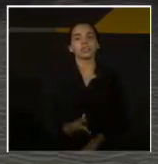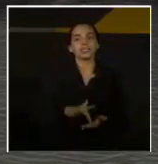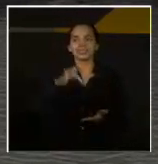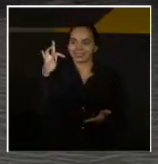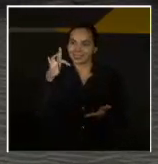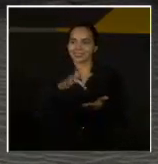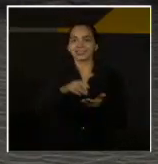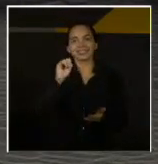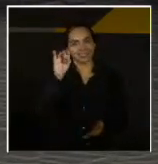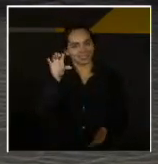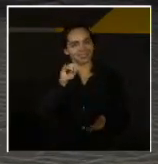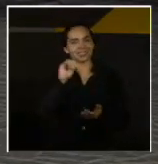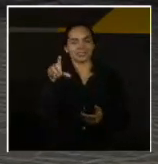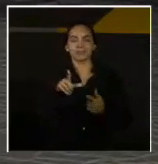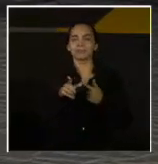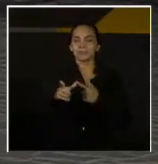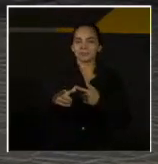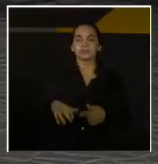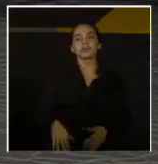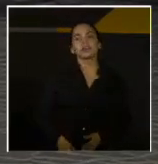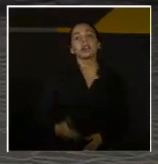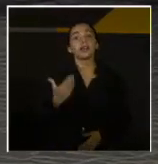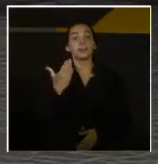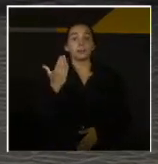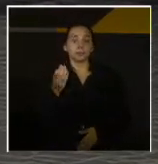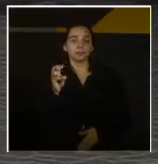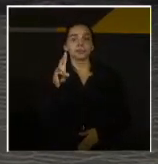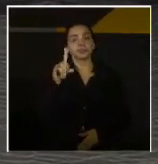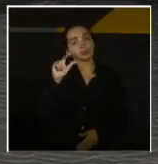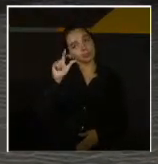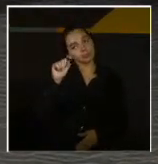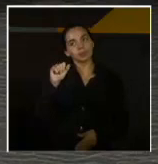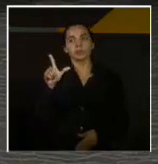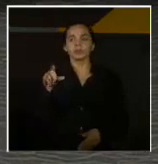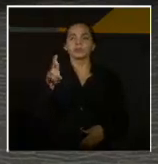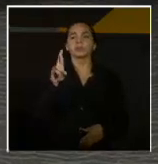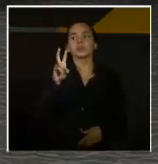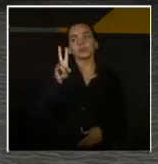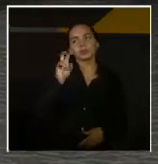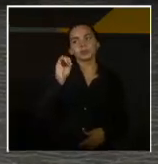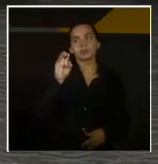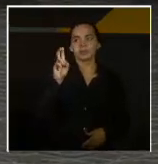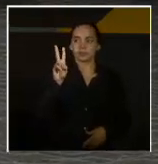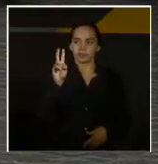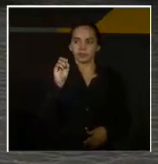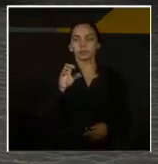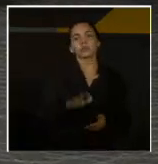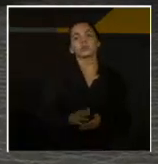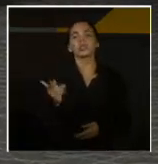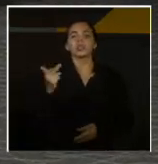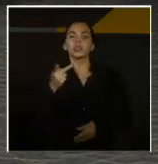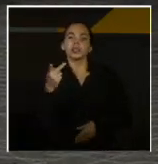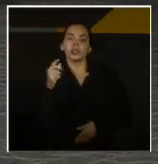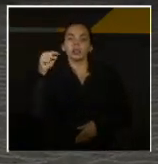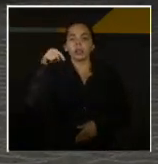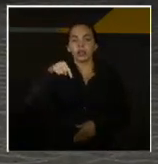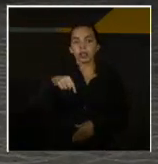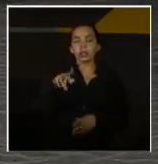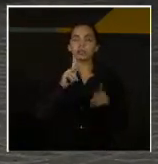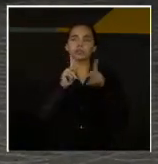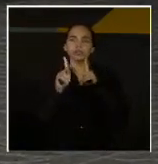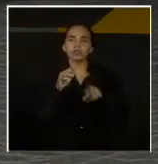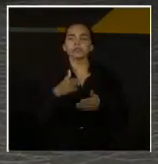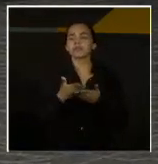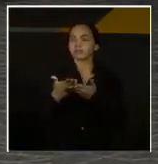sí, adelante. En ese momento le pedimos al candidato Mauricio Sahuí Rivero que haga su intervención de la pregunta de los especialistas. Adelante,